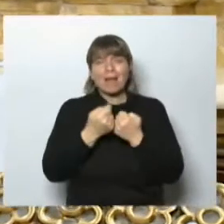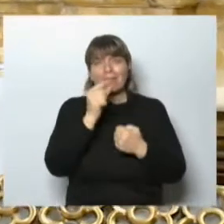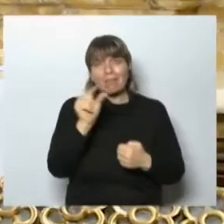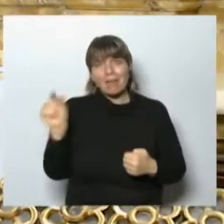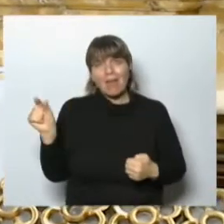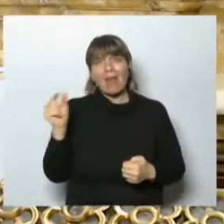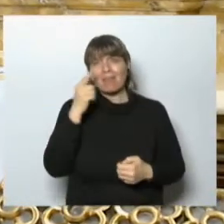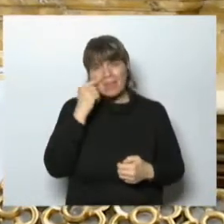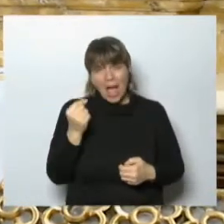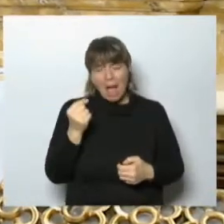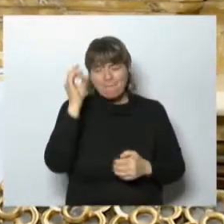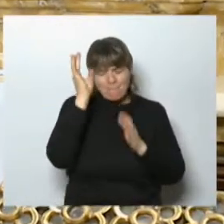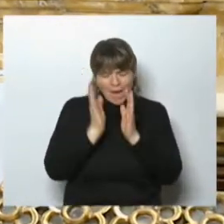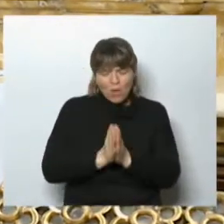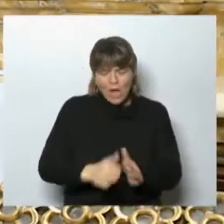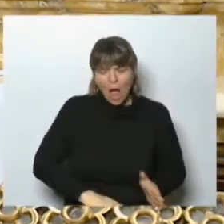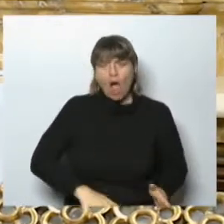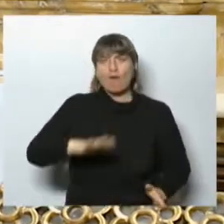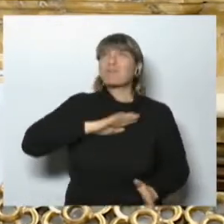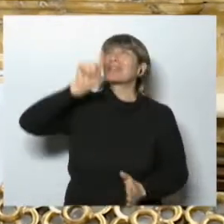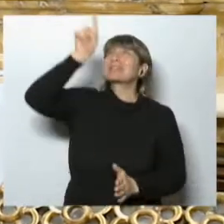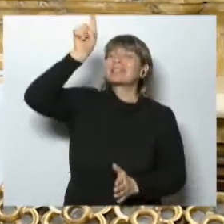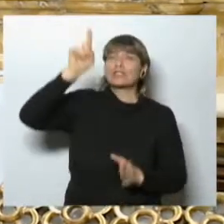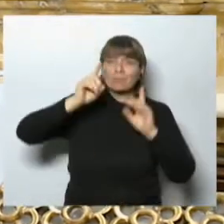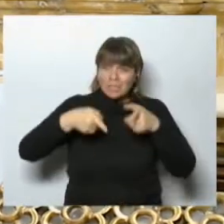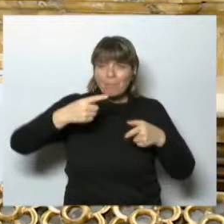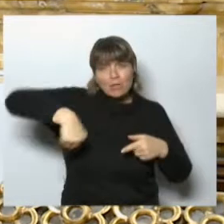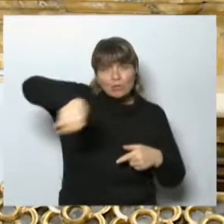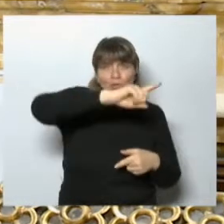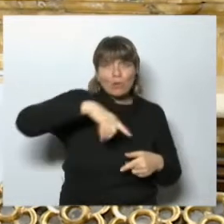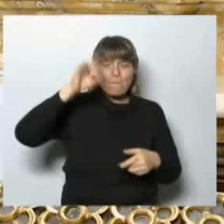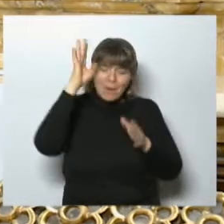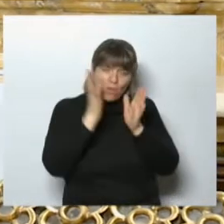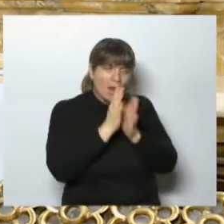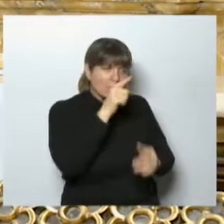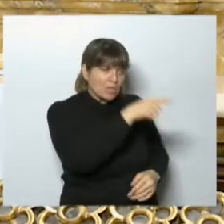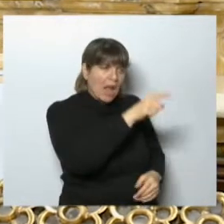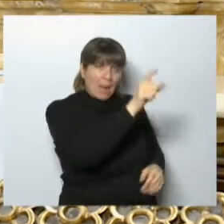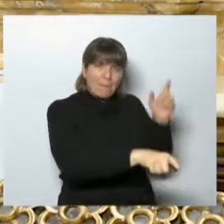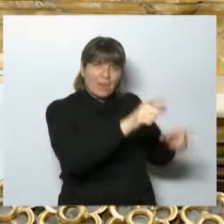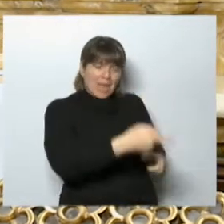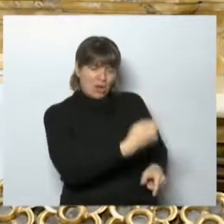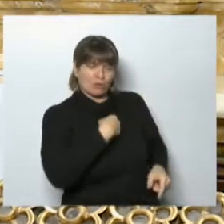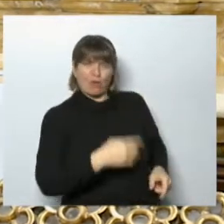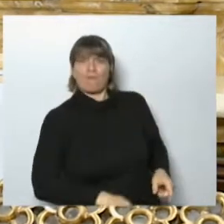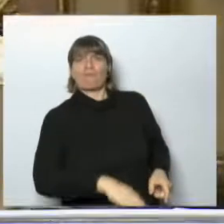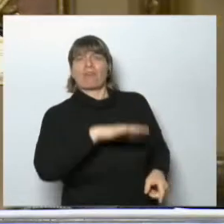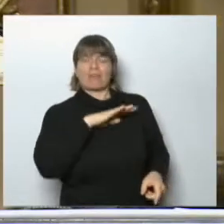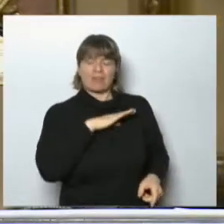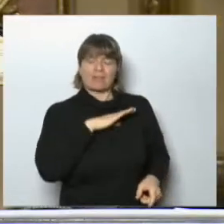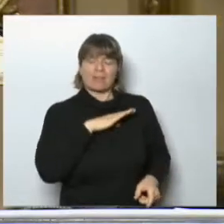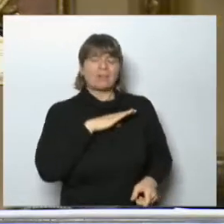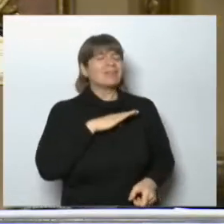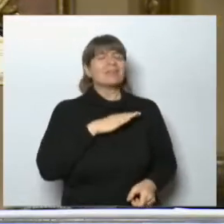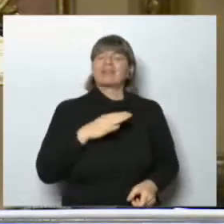día. Perdona nuestras ofensas, como también nosotros perdonamos a los que nos ofenden.